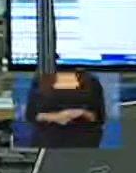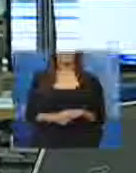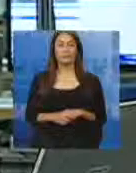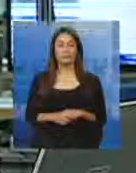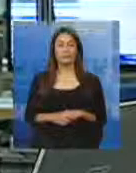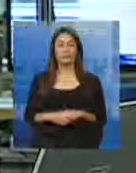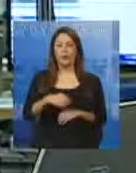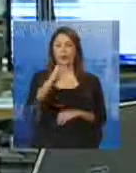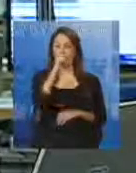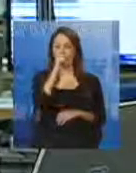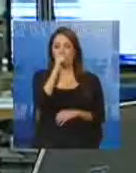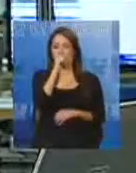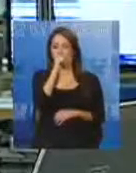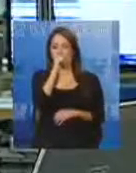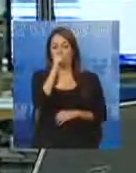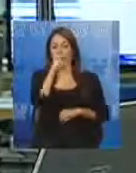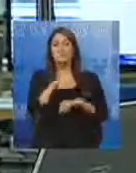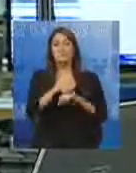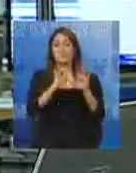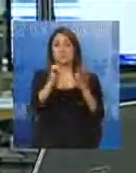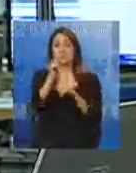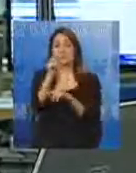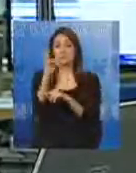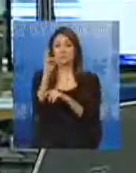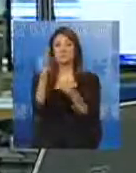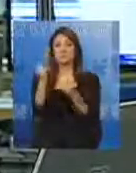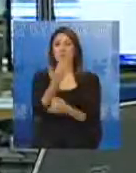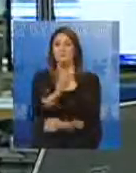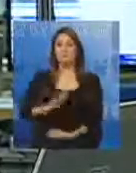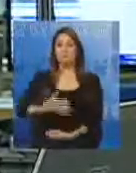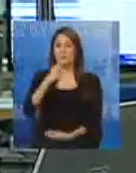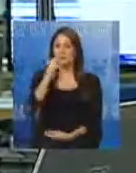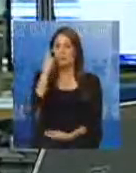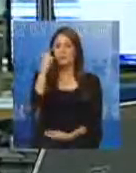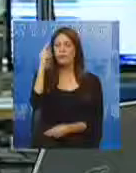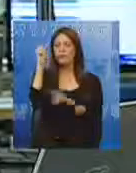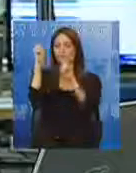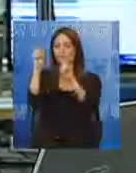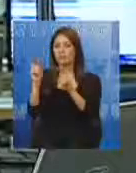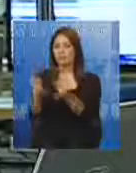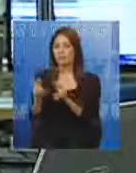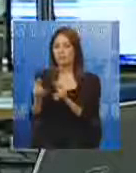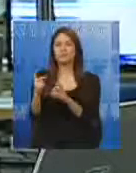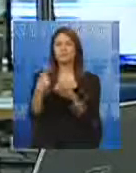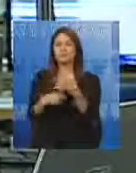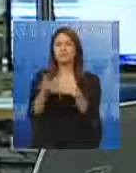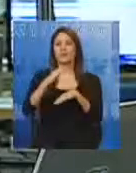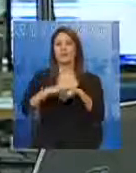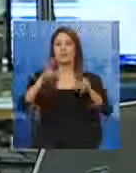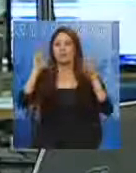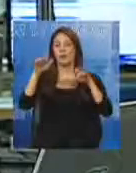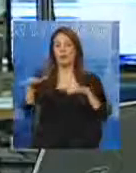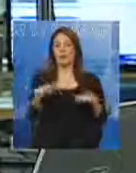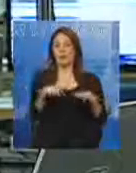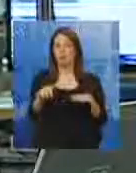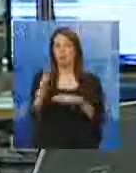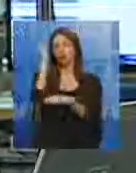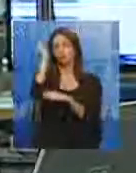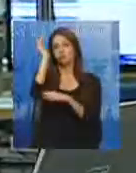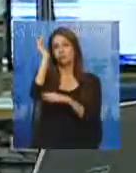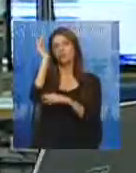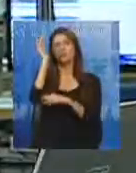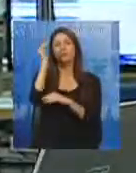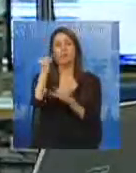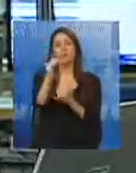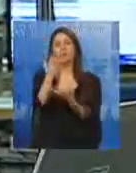presidente Rafael Correa se refirió, entre otros temas, a los préstamos de la banca privada en zonas afectadas por el terremoto. Lo dijo en un diálogo con la prensa